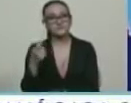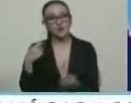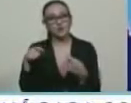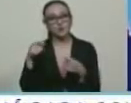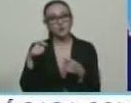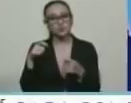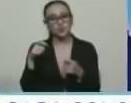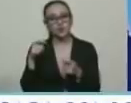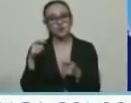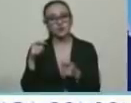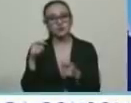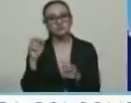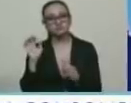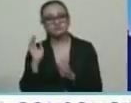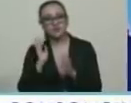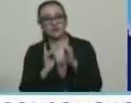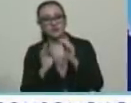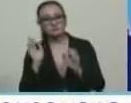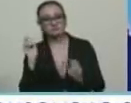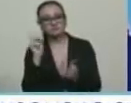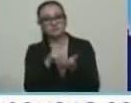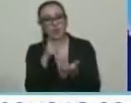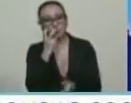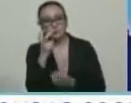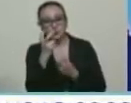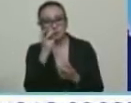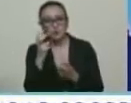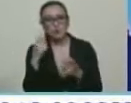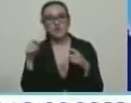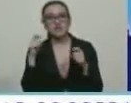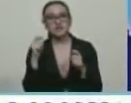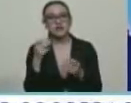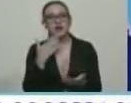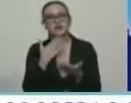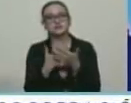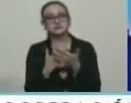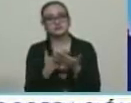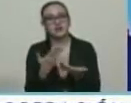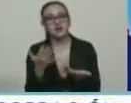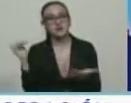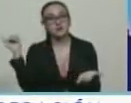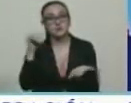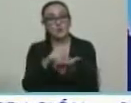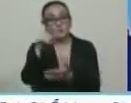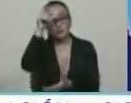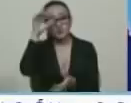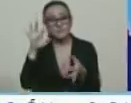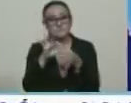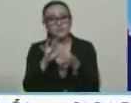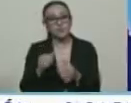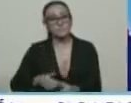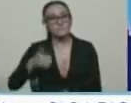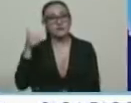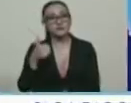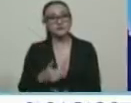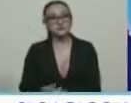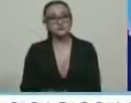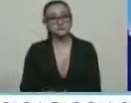turistas mutuas se van incrementando gracias al impacto directo de la aerolínea turca.